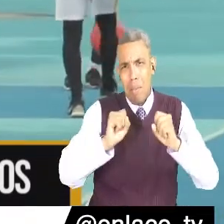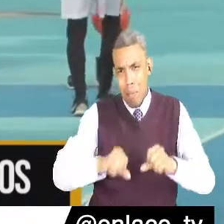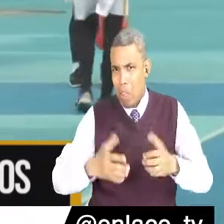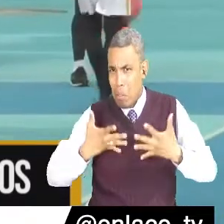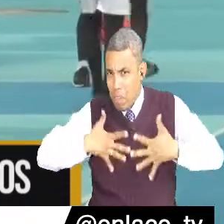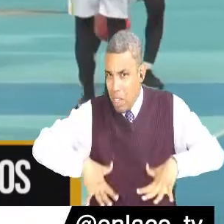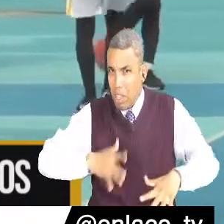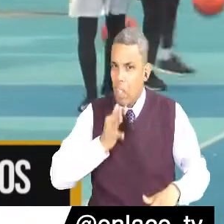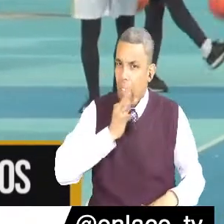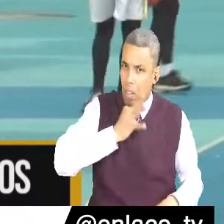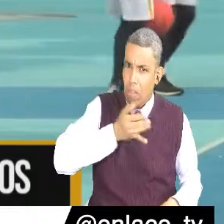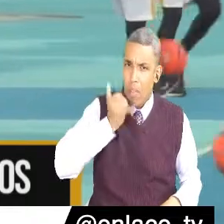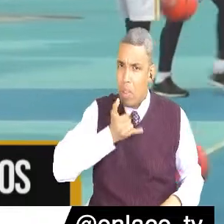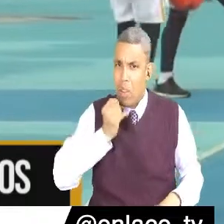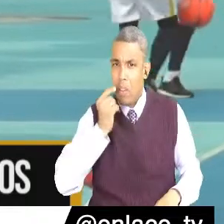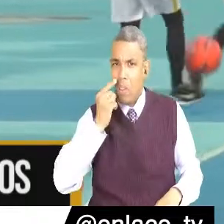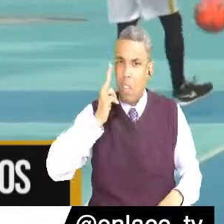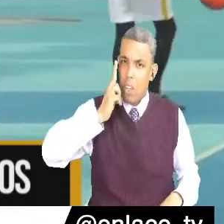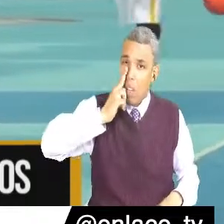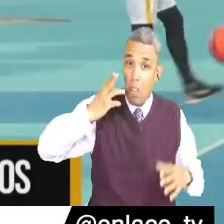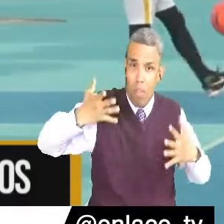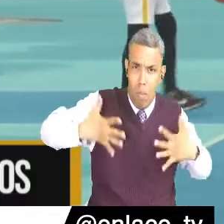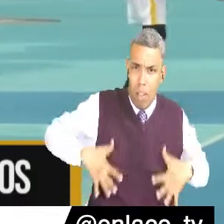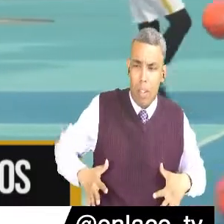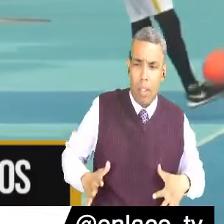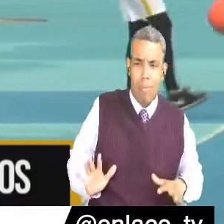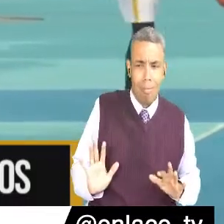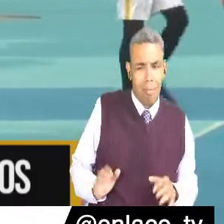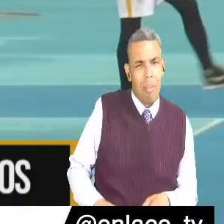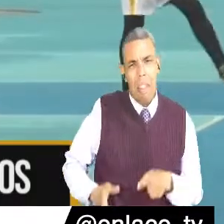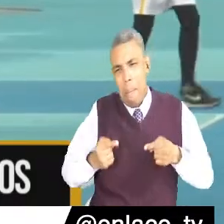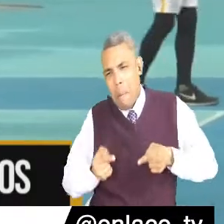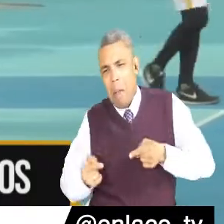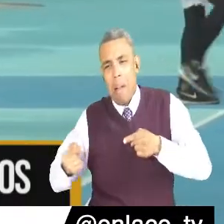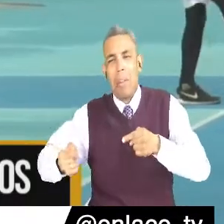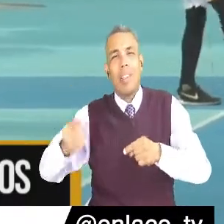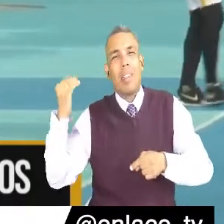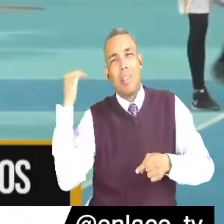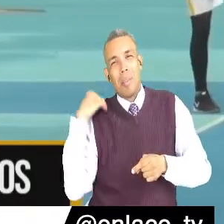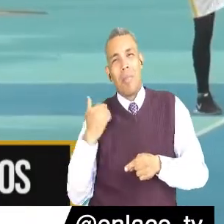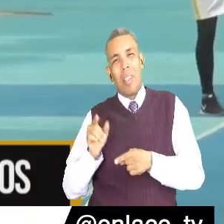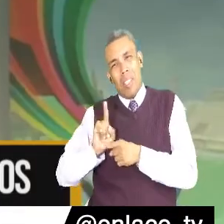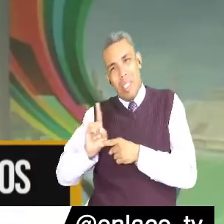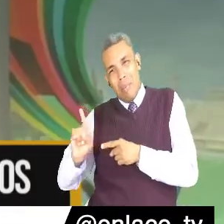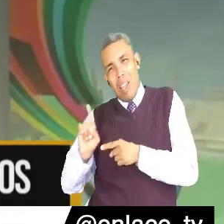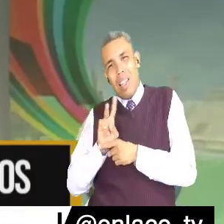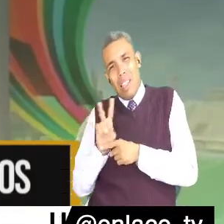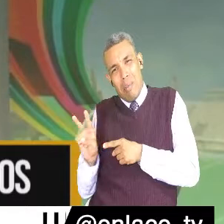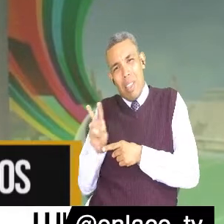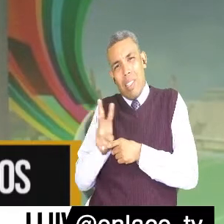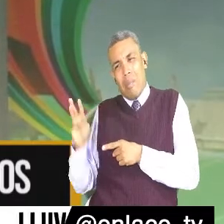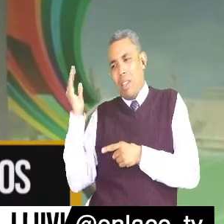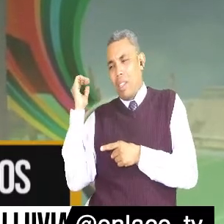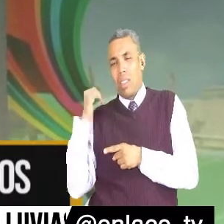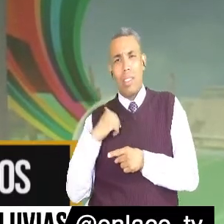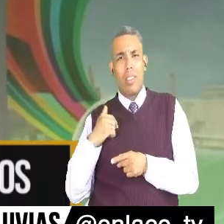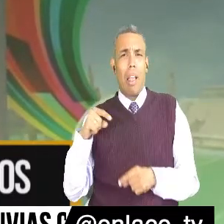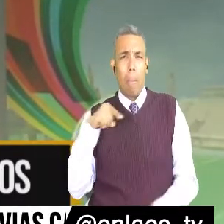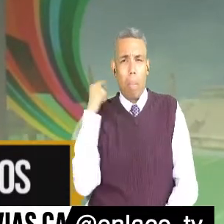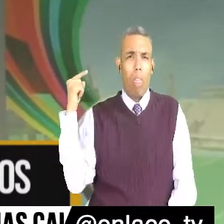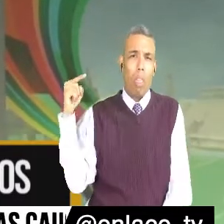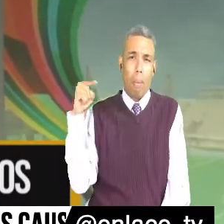Y lo malo, pues lamentablemente el bajón que tuvimos en las últimas tres fechas, que no se consiguió ningún punto.